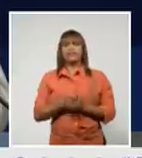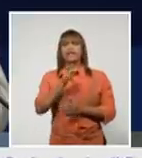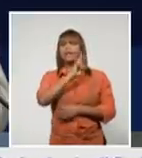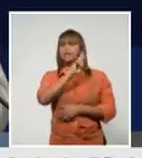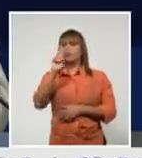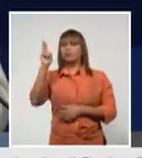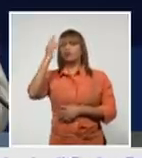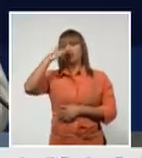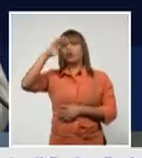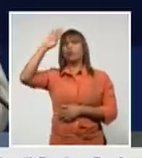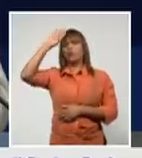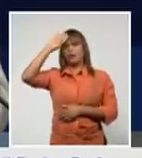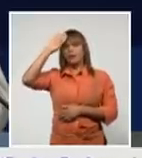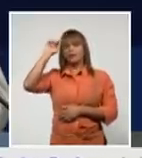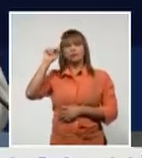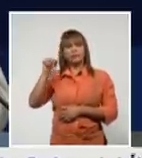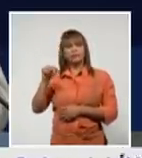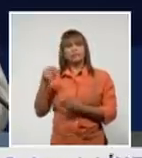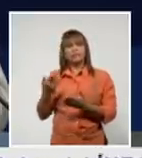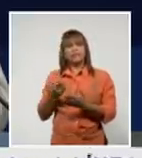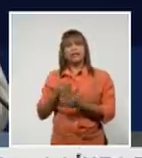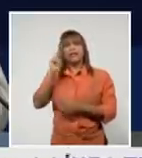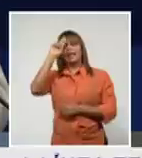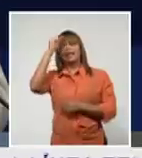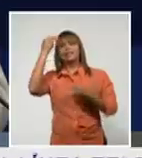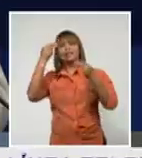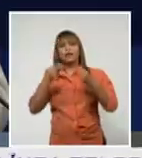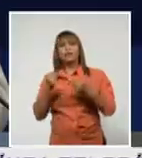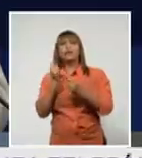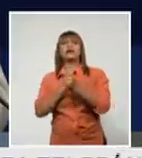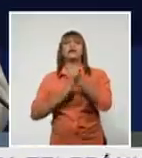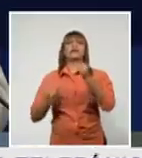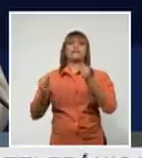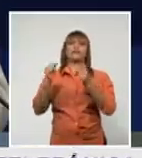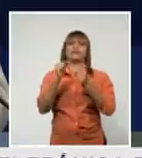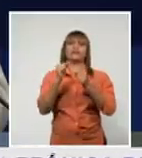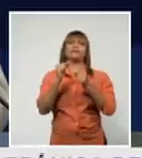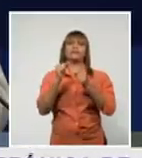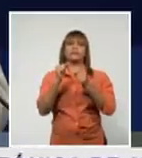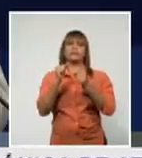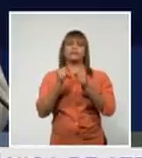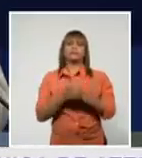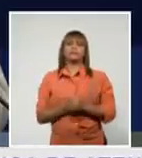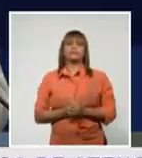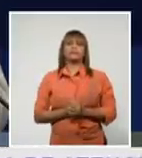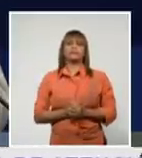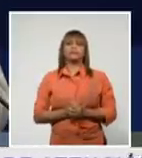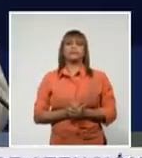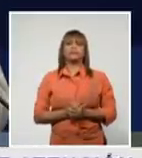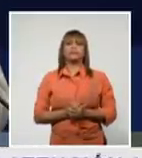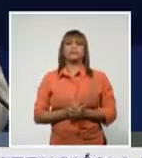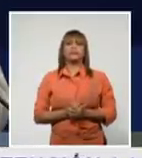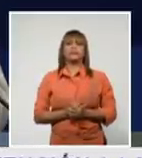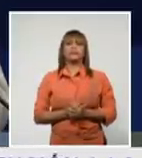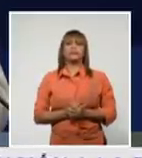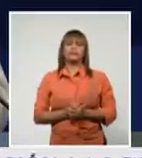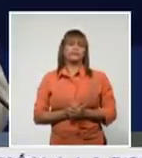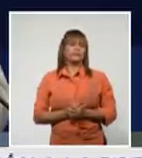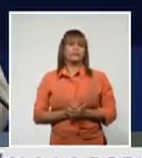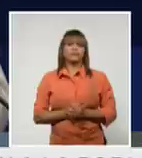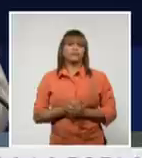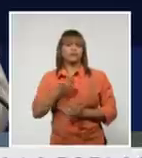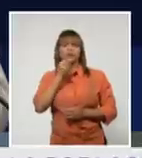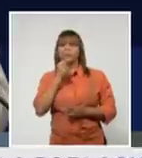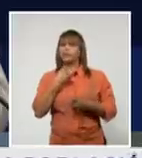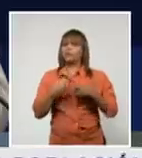Cubana, pues la salud siempre por encima de todo. Y sin escatimar